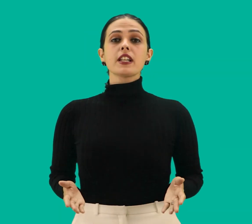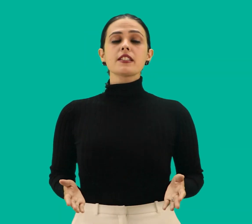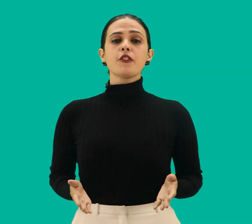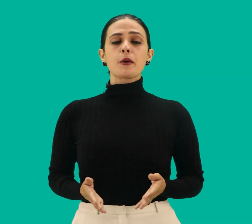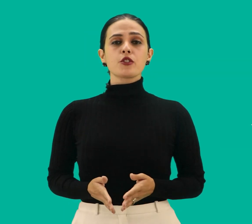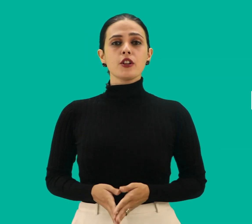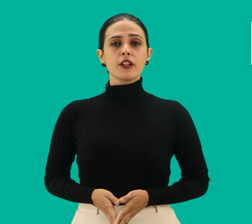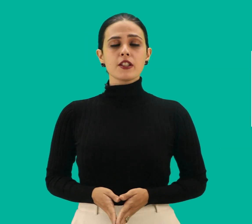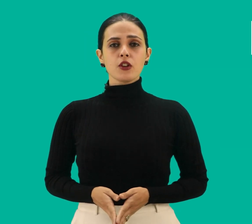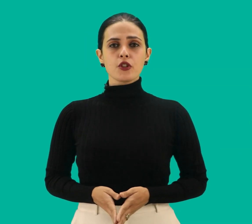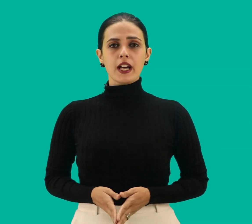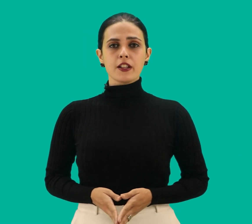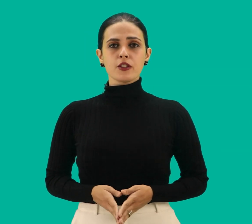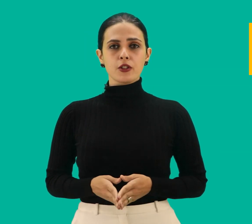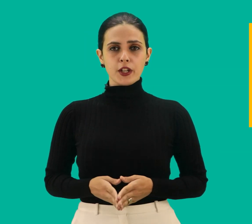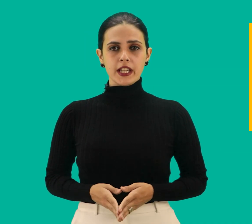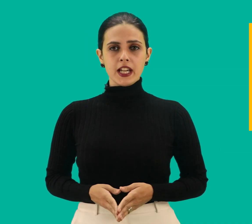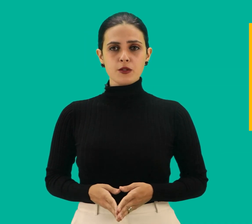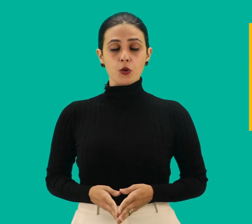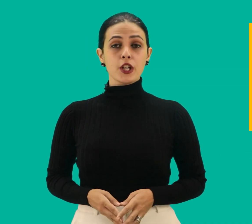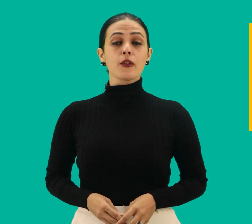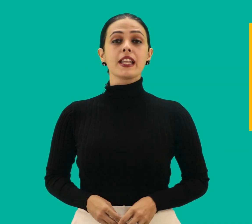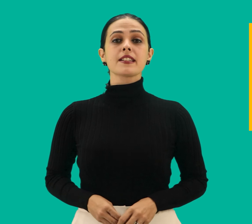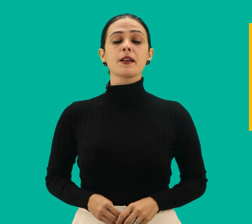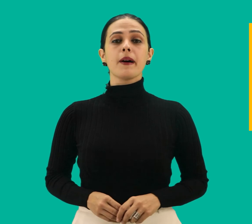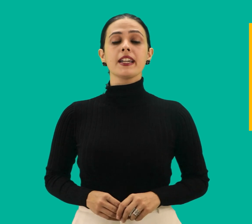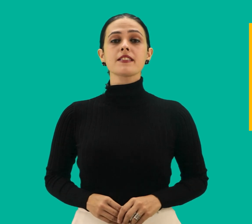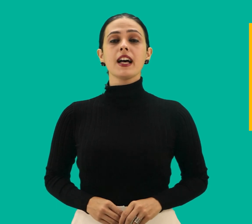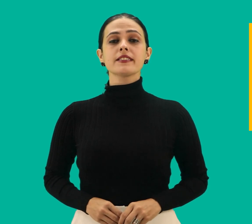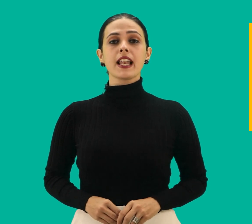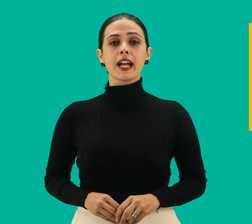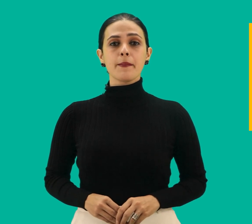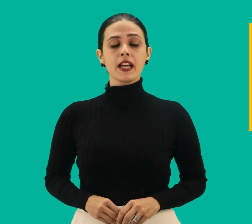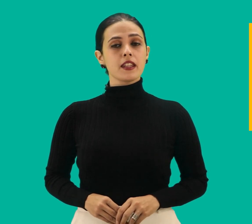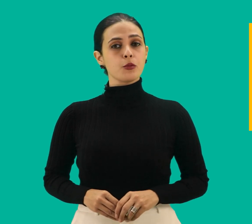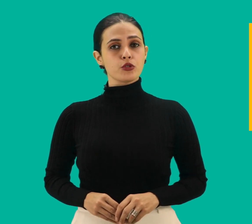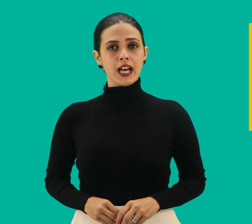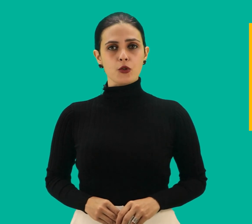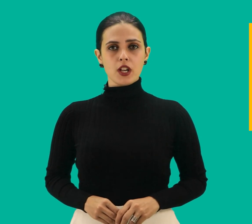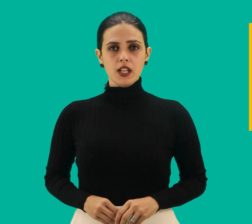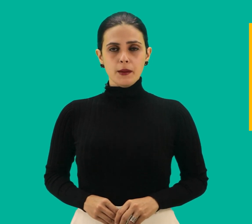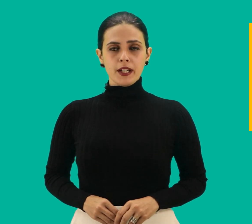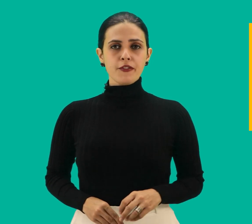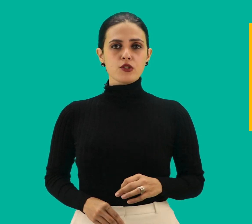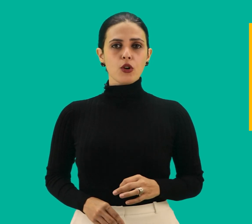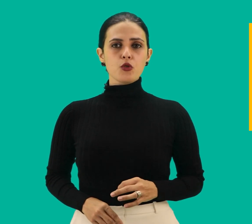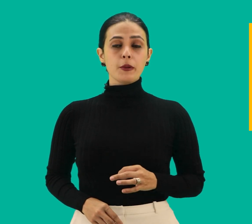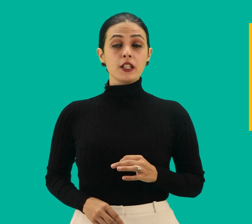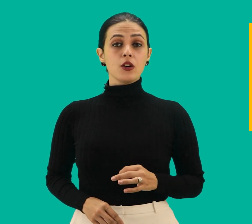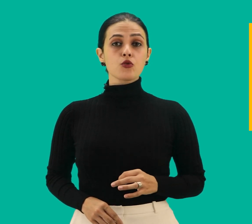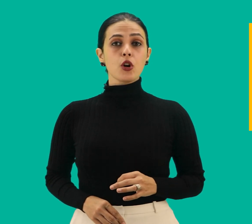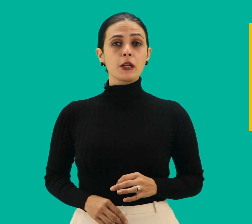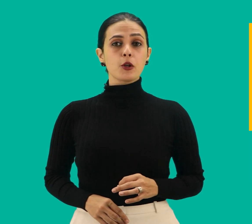En otras informaciones, José Horacio Rodríguez, vocero de Alianza País ante la Cámara de Diputados, manifestó